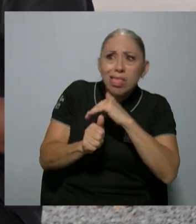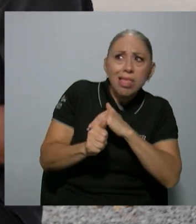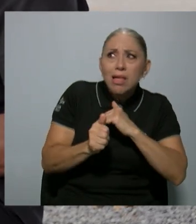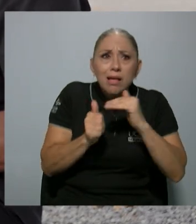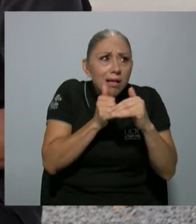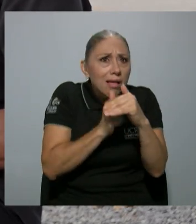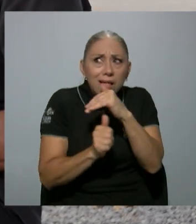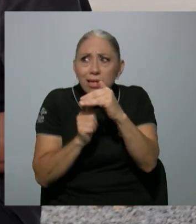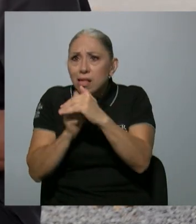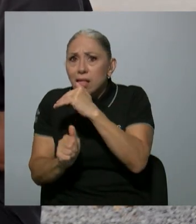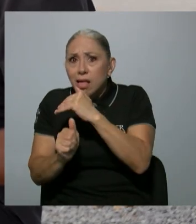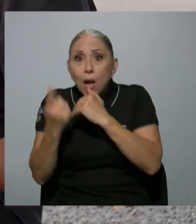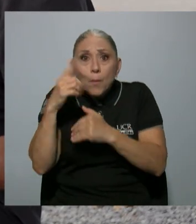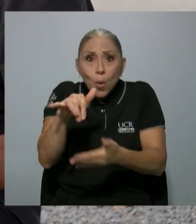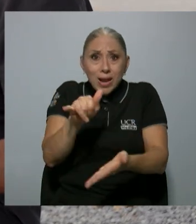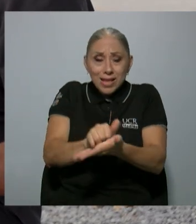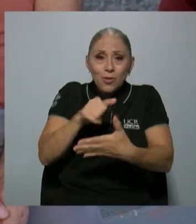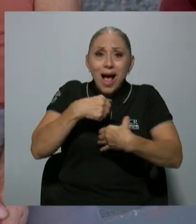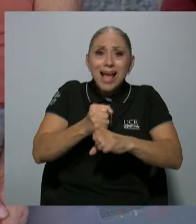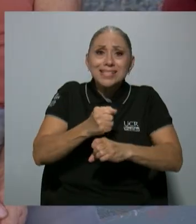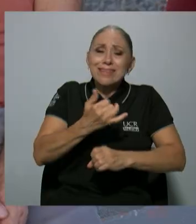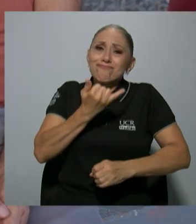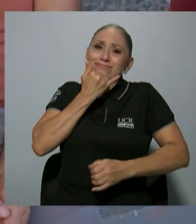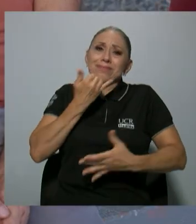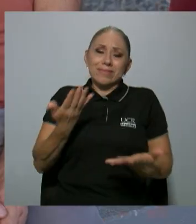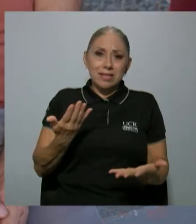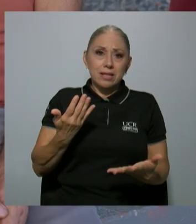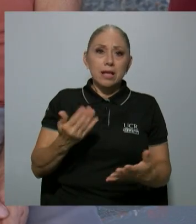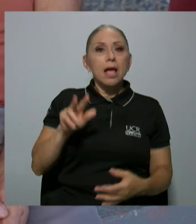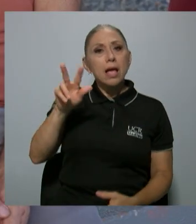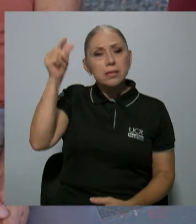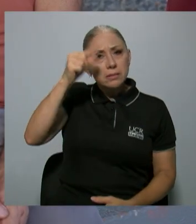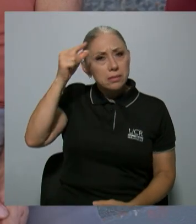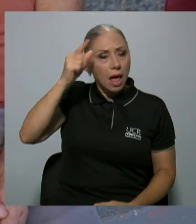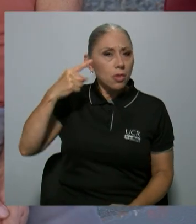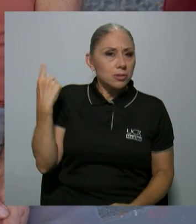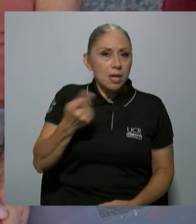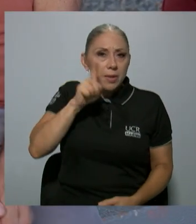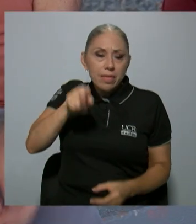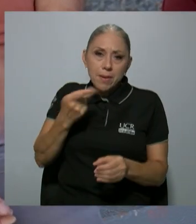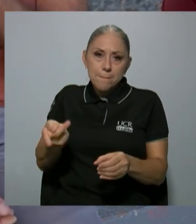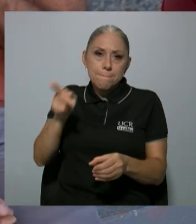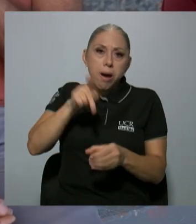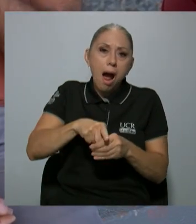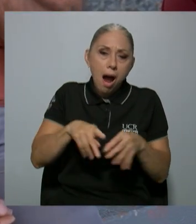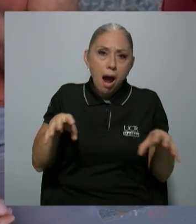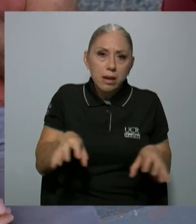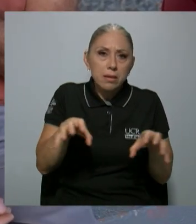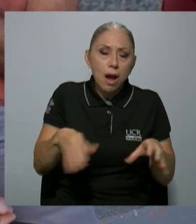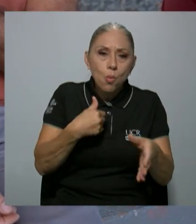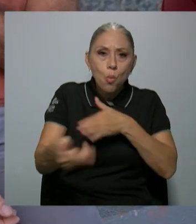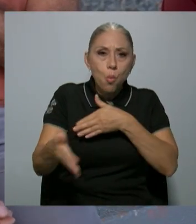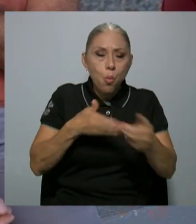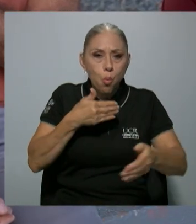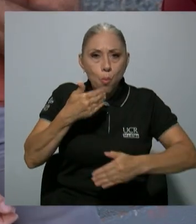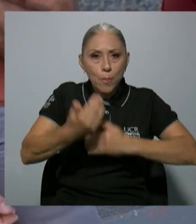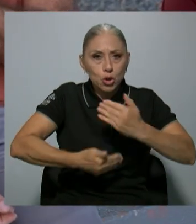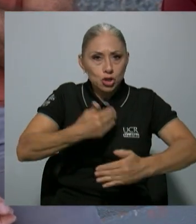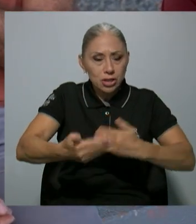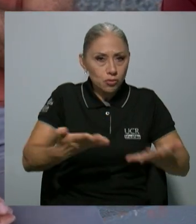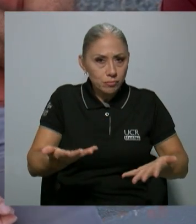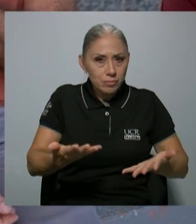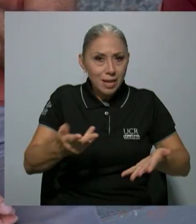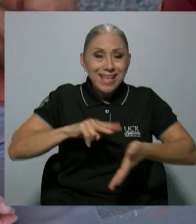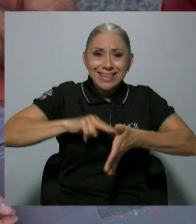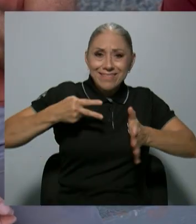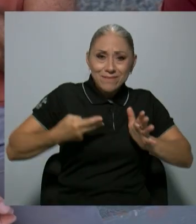escondiendo es que hacen las cosas mal hechas. El Estado siempre tiene que participar activamente de cualquier proceso que